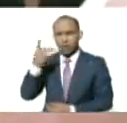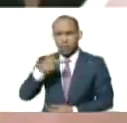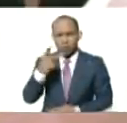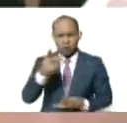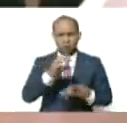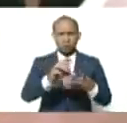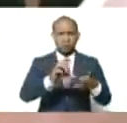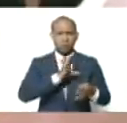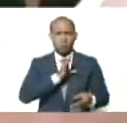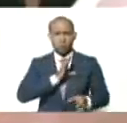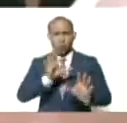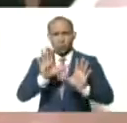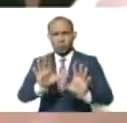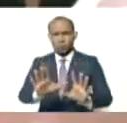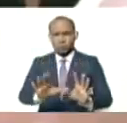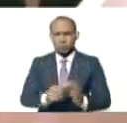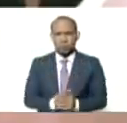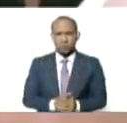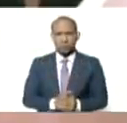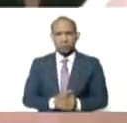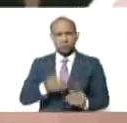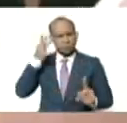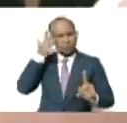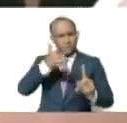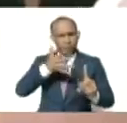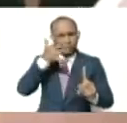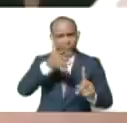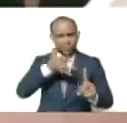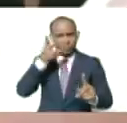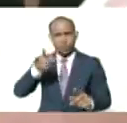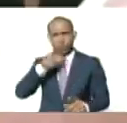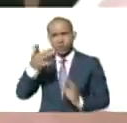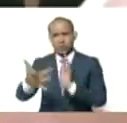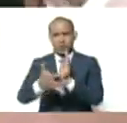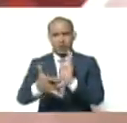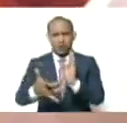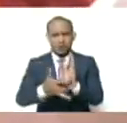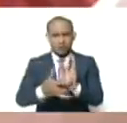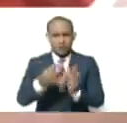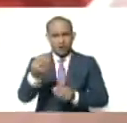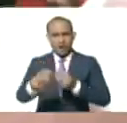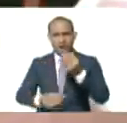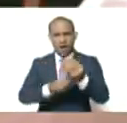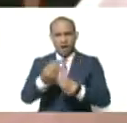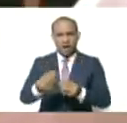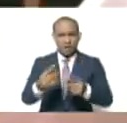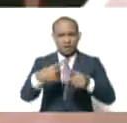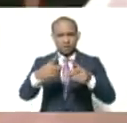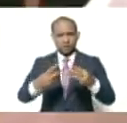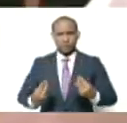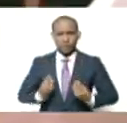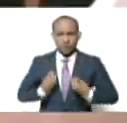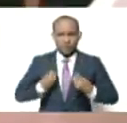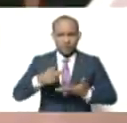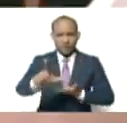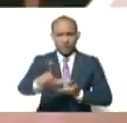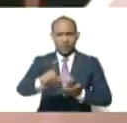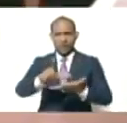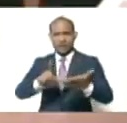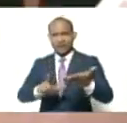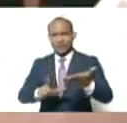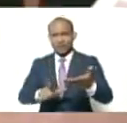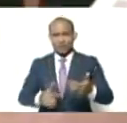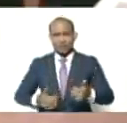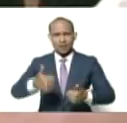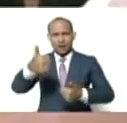disciplina partidista, formación política técnica, condiciones materiales de vida de las listas de los